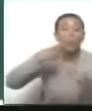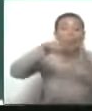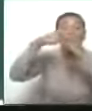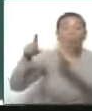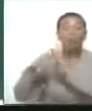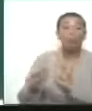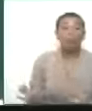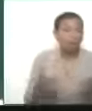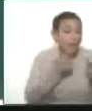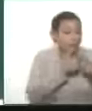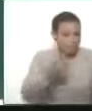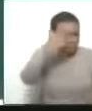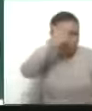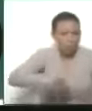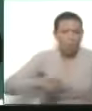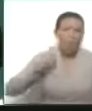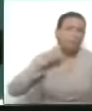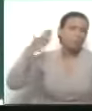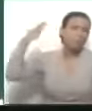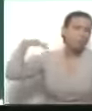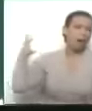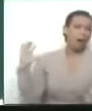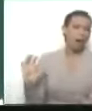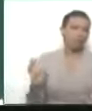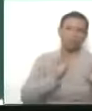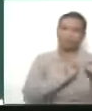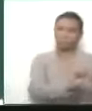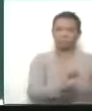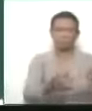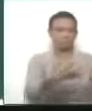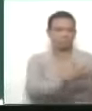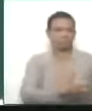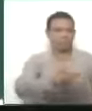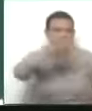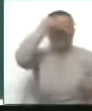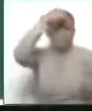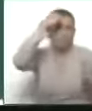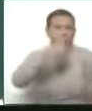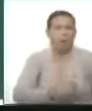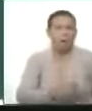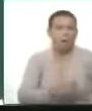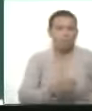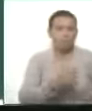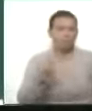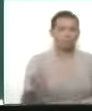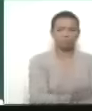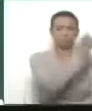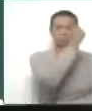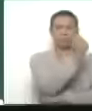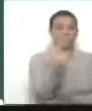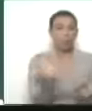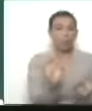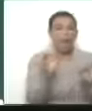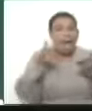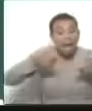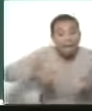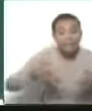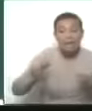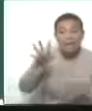una nación de Libertadores somos una nación antiimperialista una nación anticolonialista aquí nació la